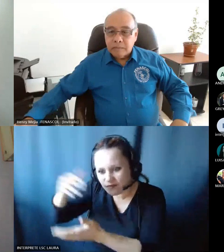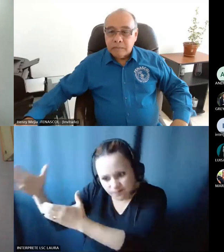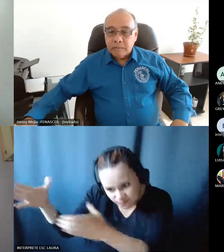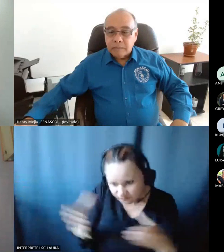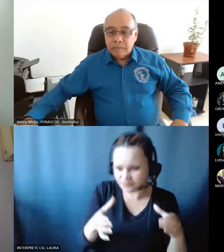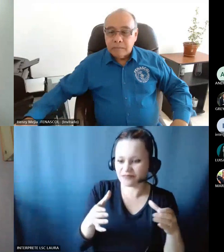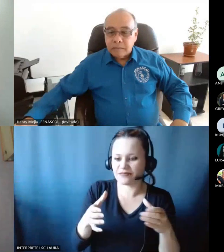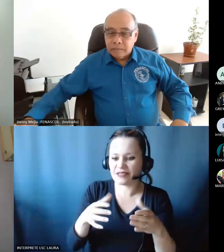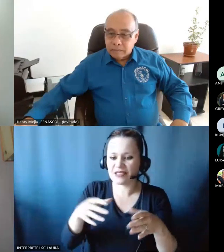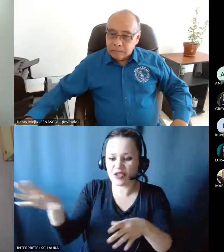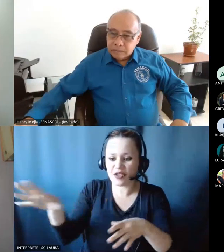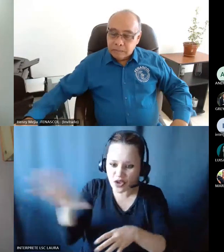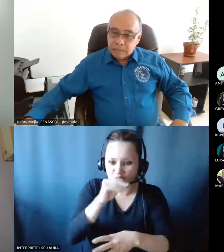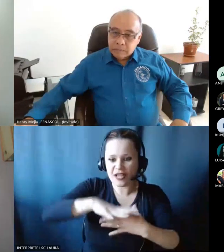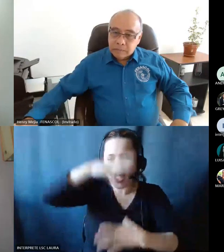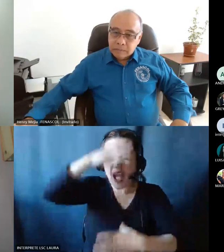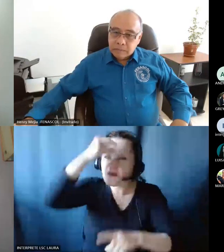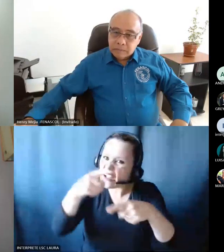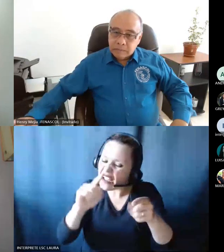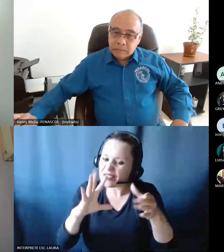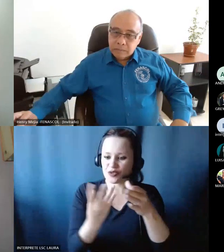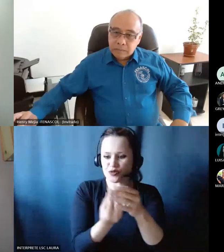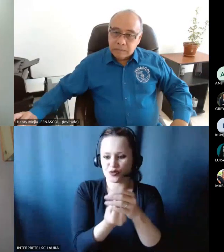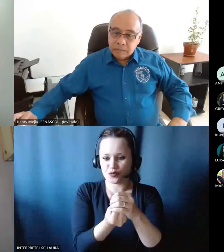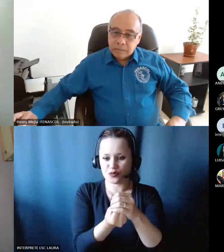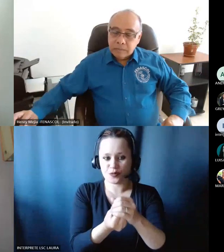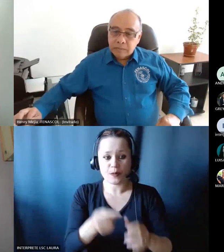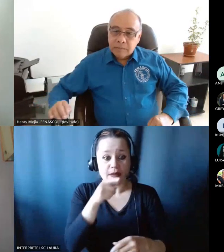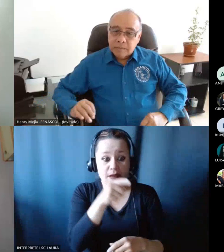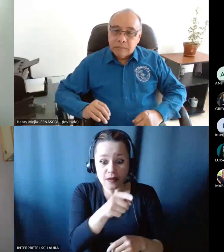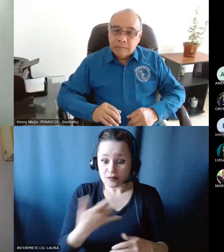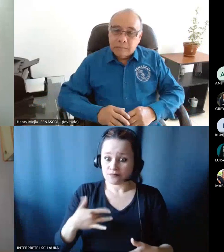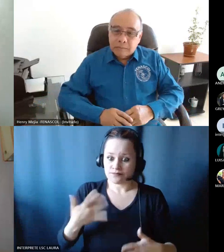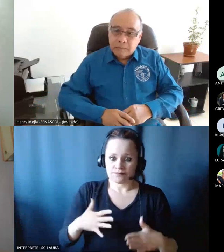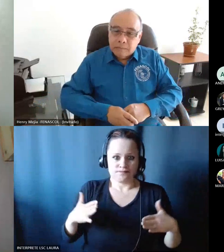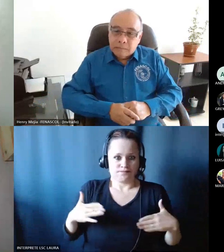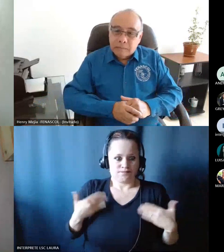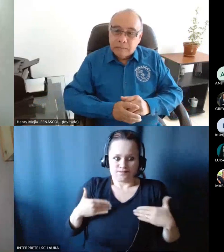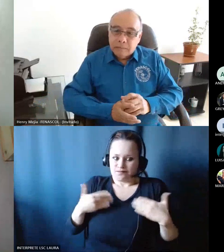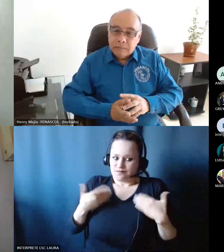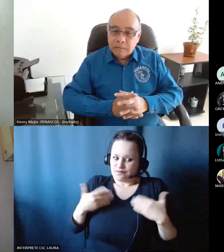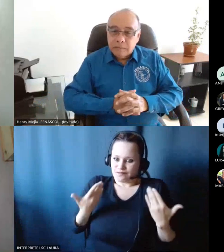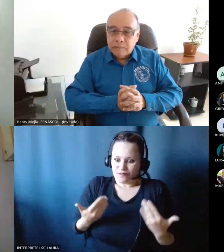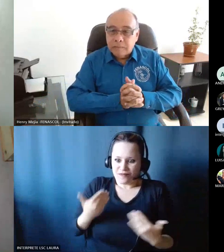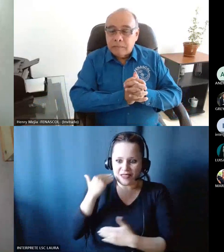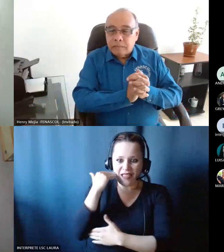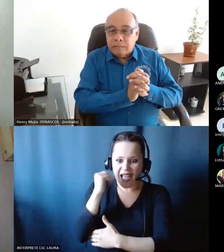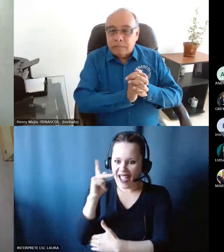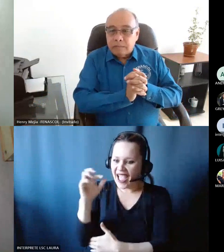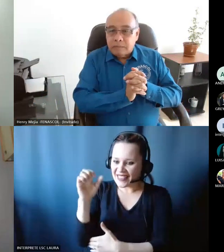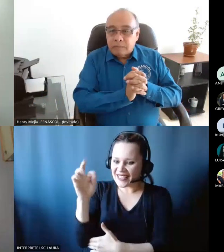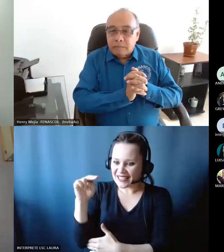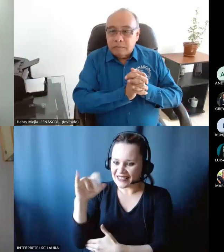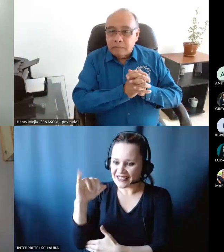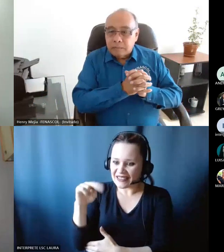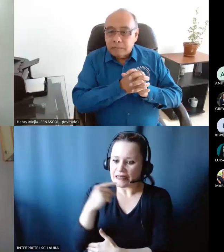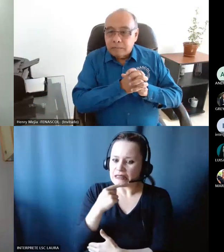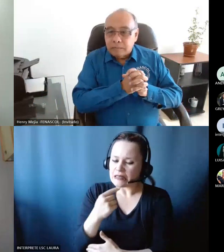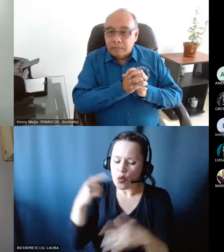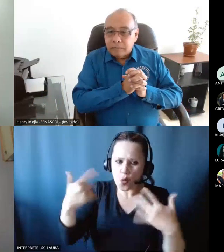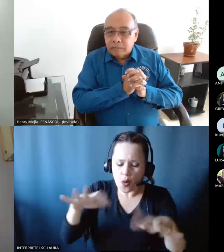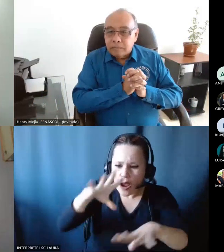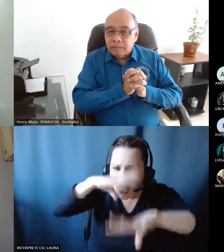un ejemplo bellísimo para nosotros es maravilloso o sea estamos aprendiendo Y eso nos